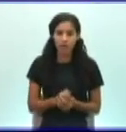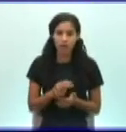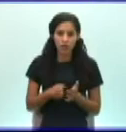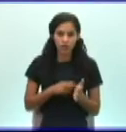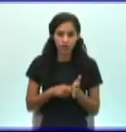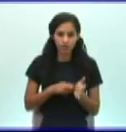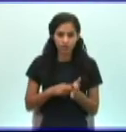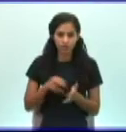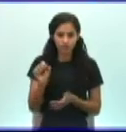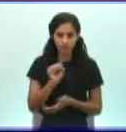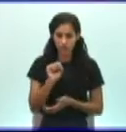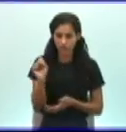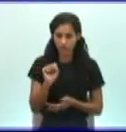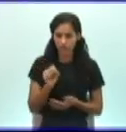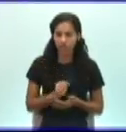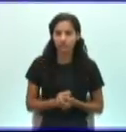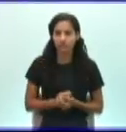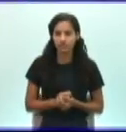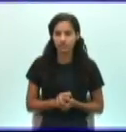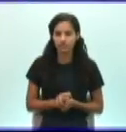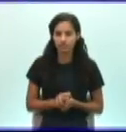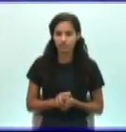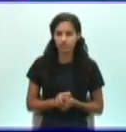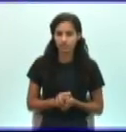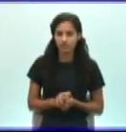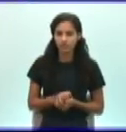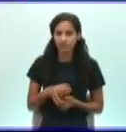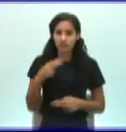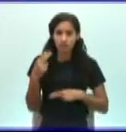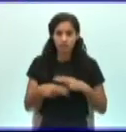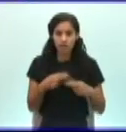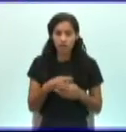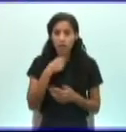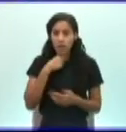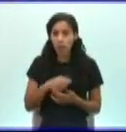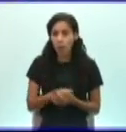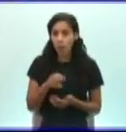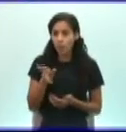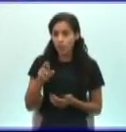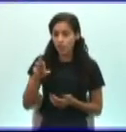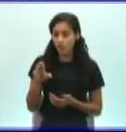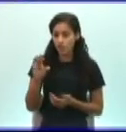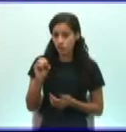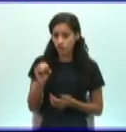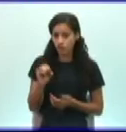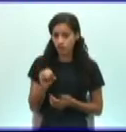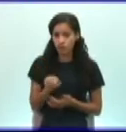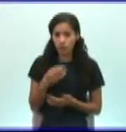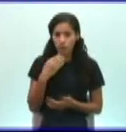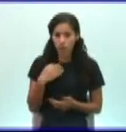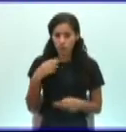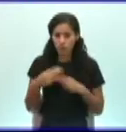el ferrocarril. Todos hagan como un perro.